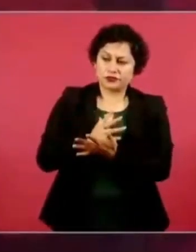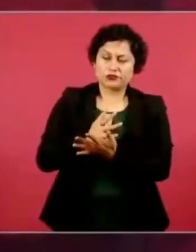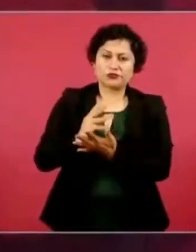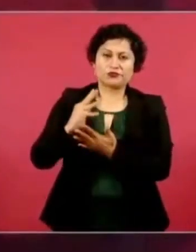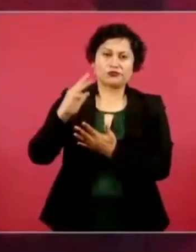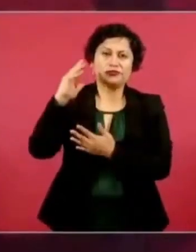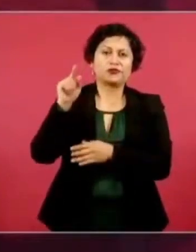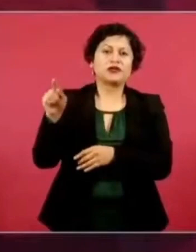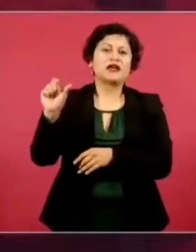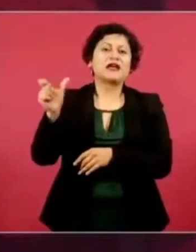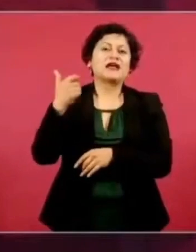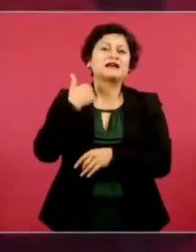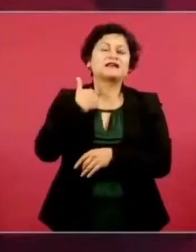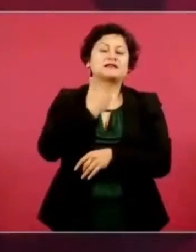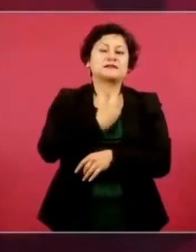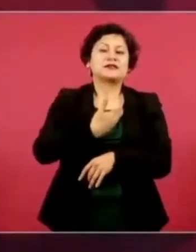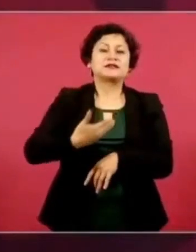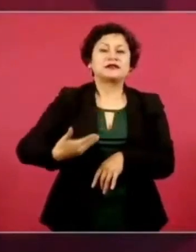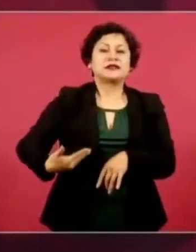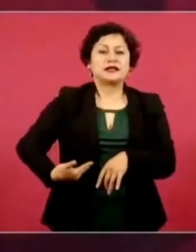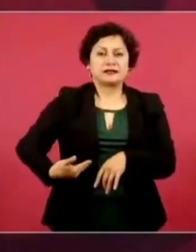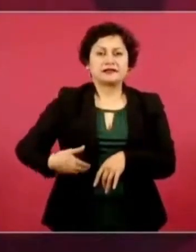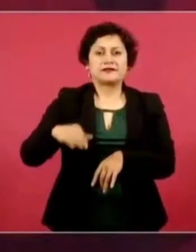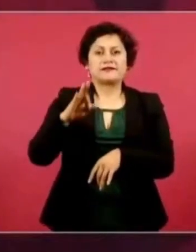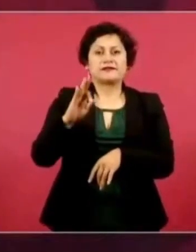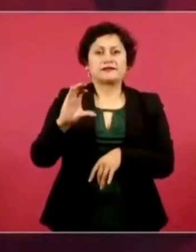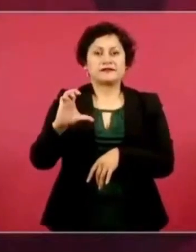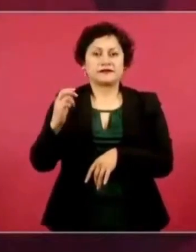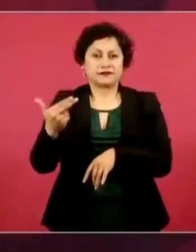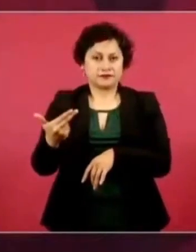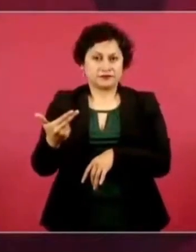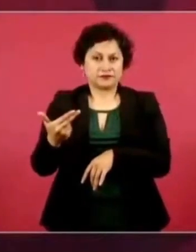expresidente Calderón